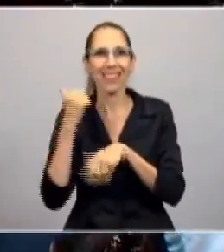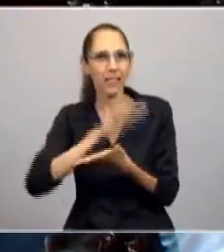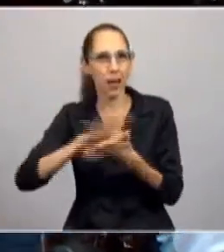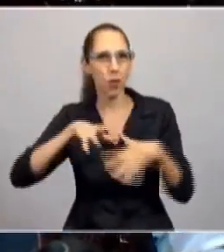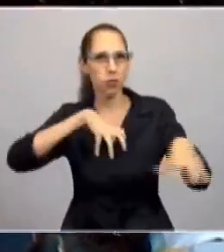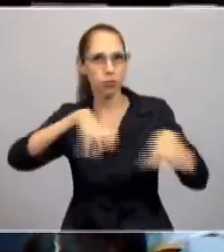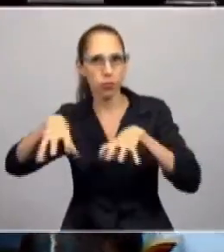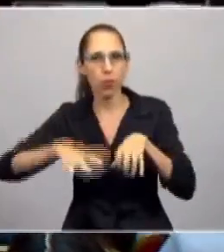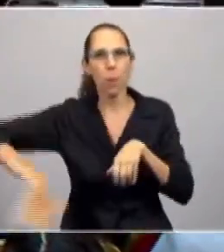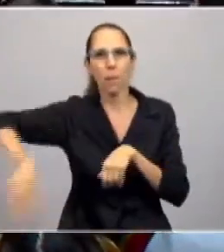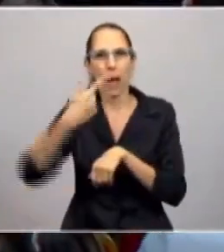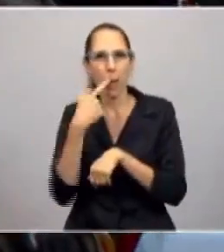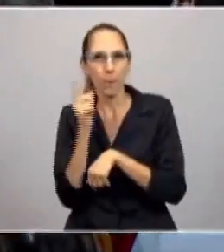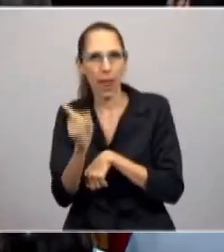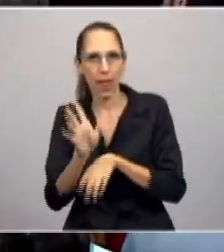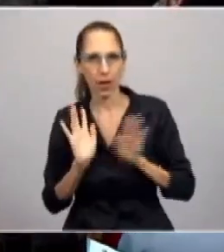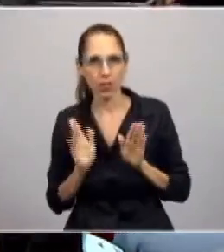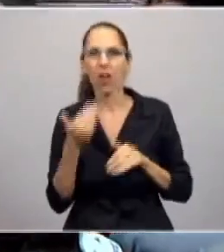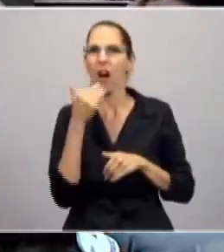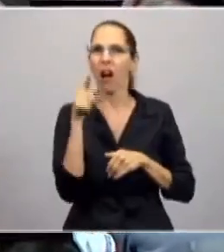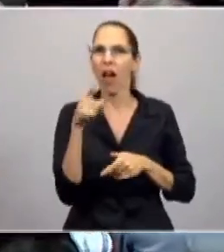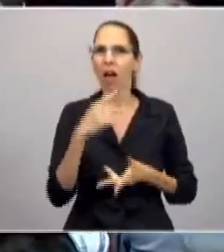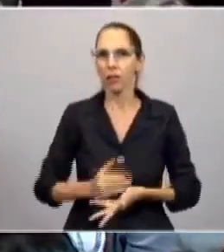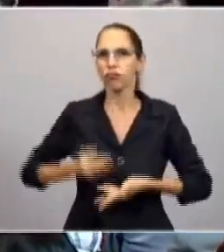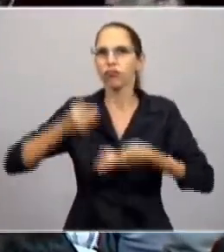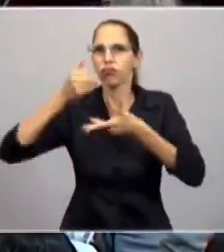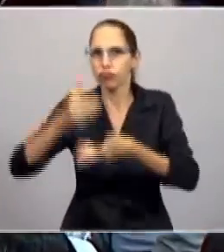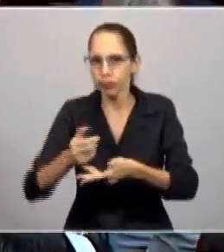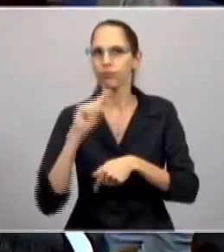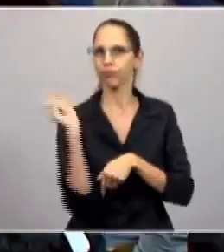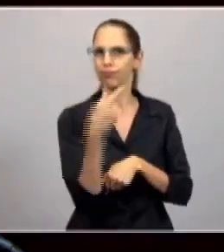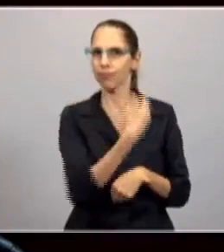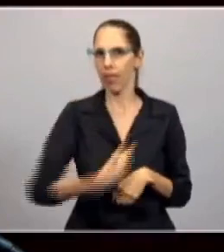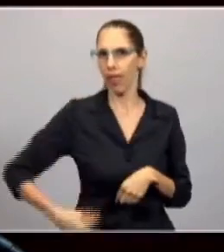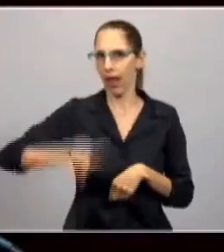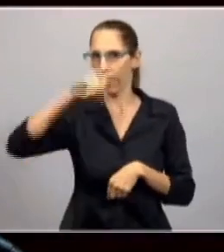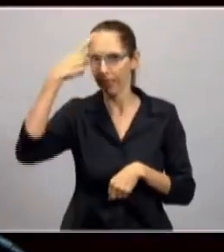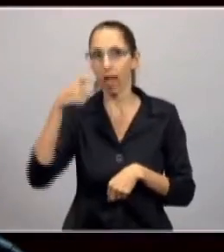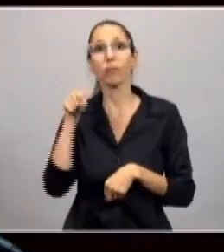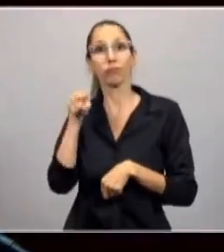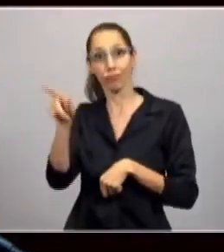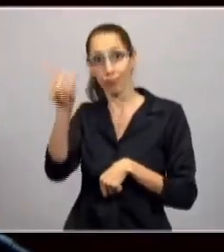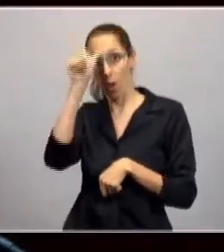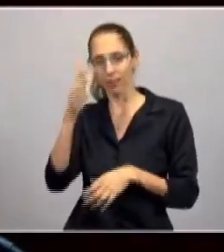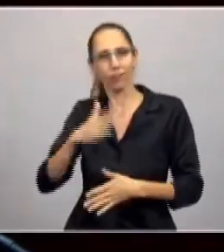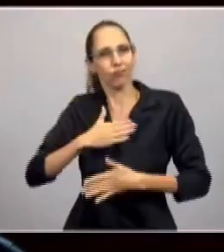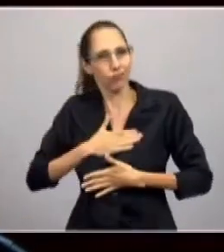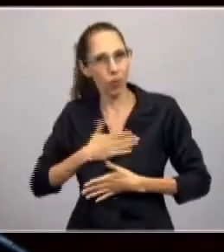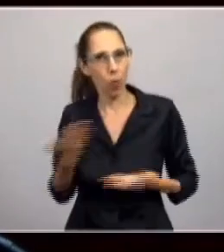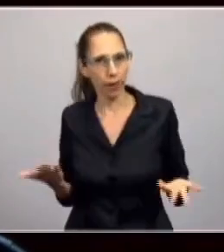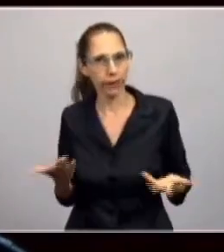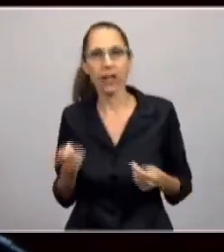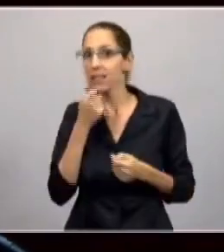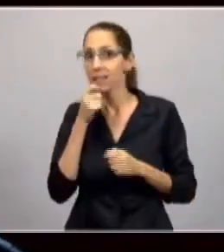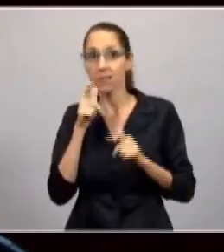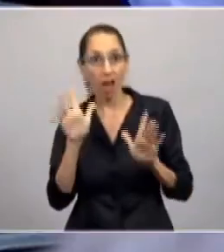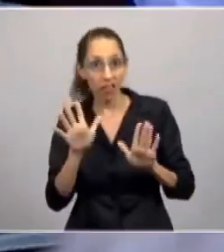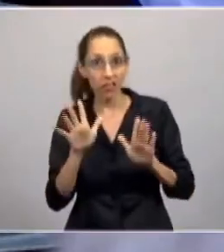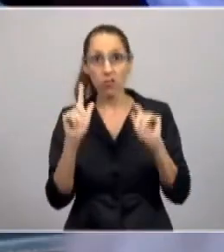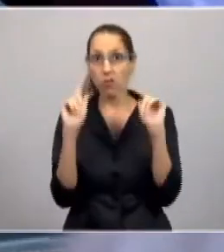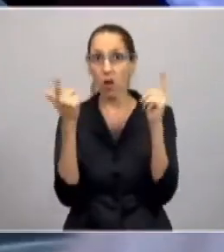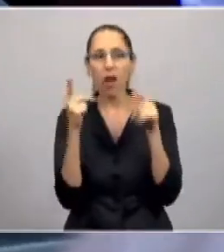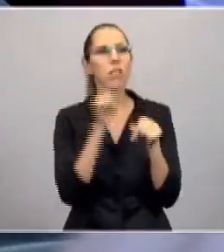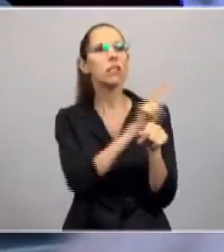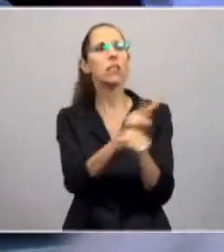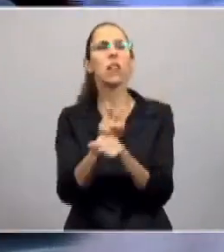se hizo con inversión pública, obra pública y trabajadores estatales, nuestra policía. Si no, la seguridad es solo para